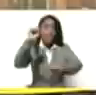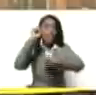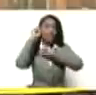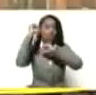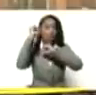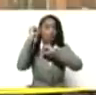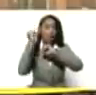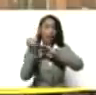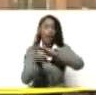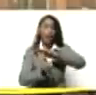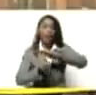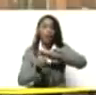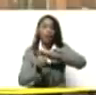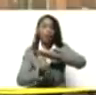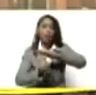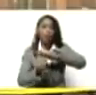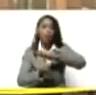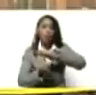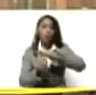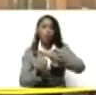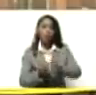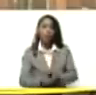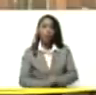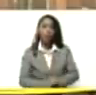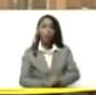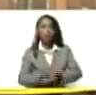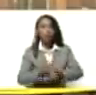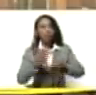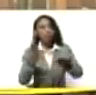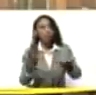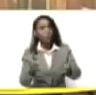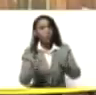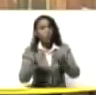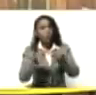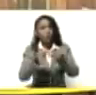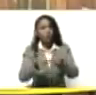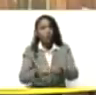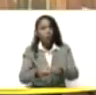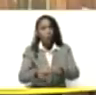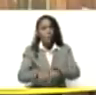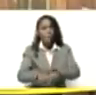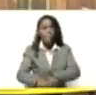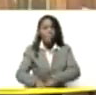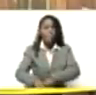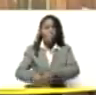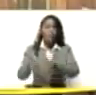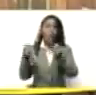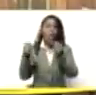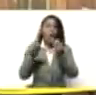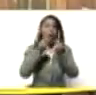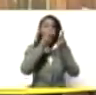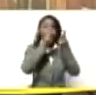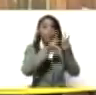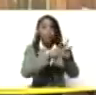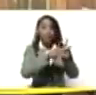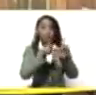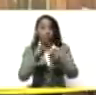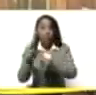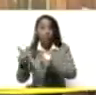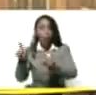del ganar-ganar porque a quien puede perjudicar pregunto yo señor es diputado